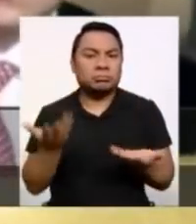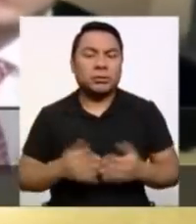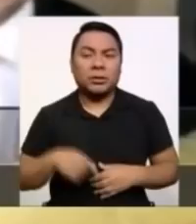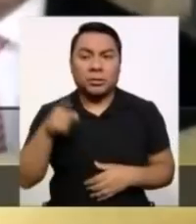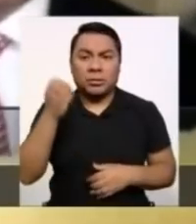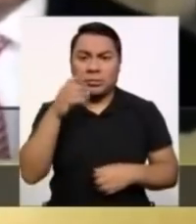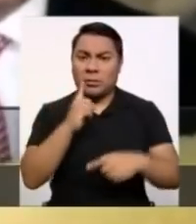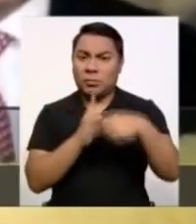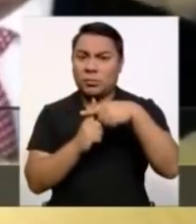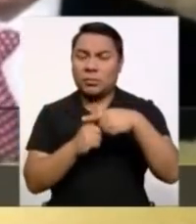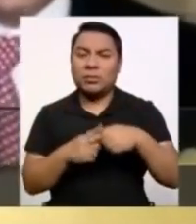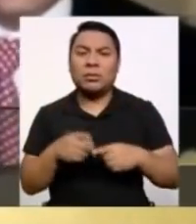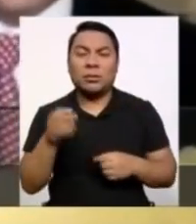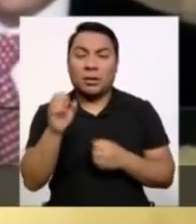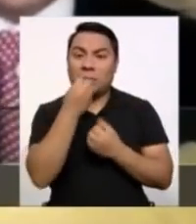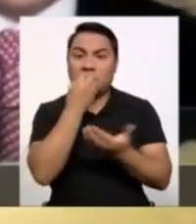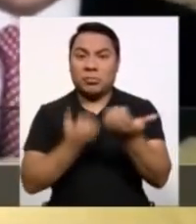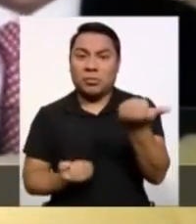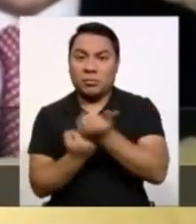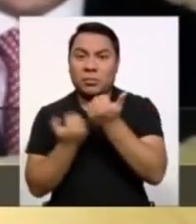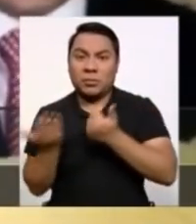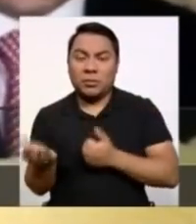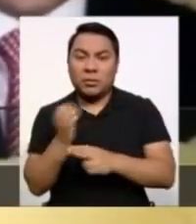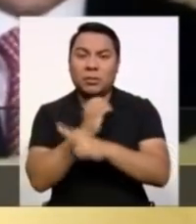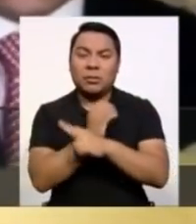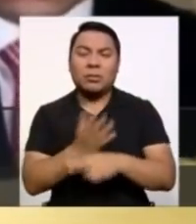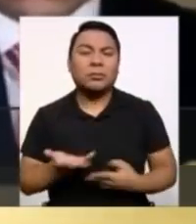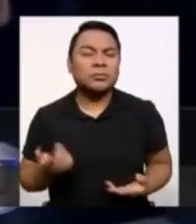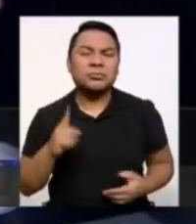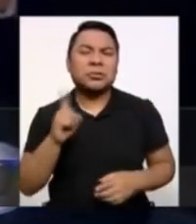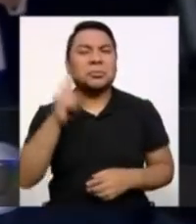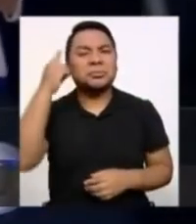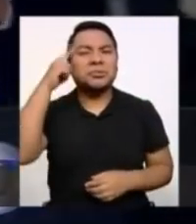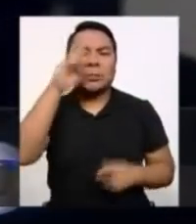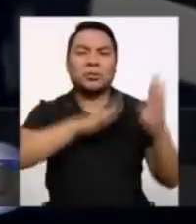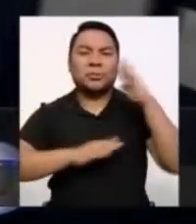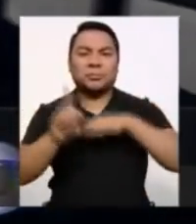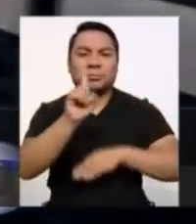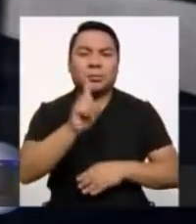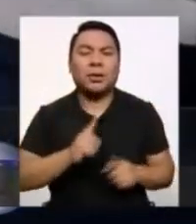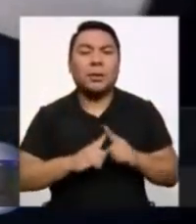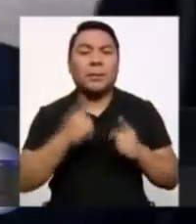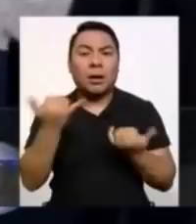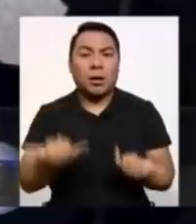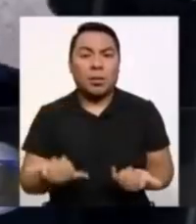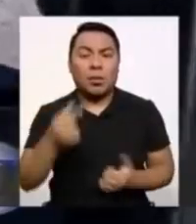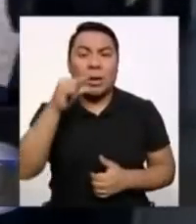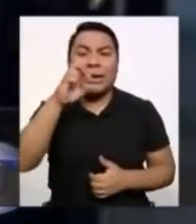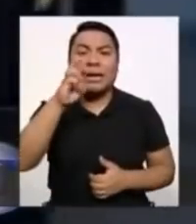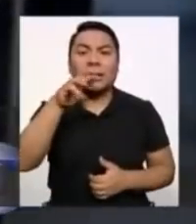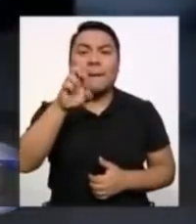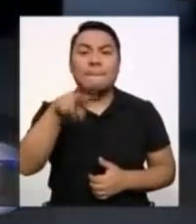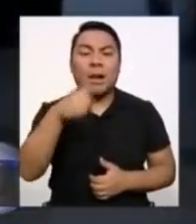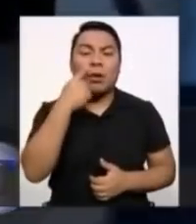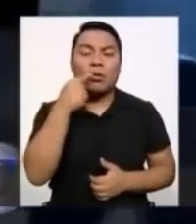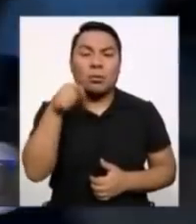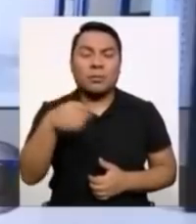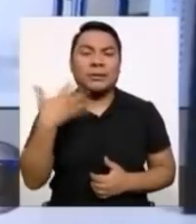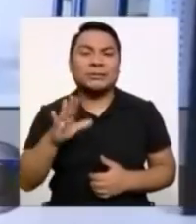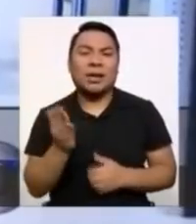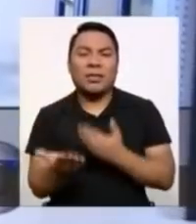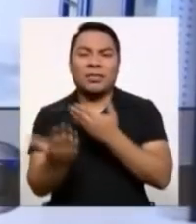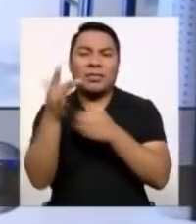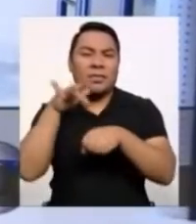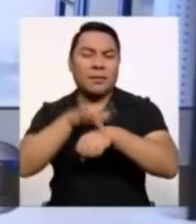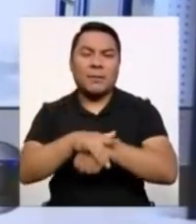favorece. Para la defensa, nosotros estamos satisfechos. Nada más podríamos decir. La agenda de Germán Juárez Atoche empezó muy temprano. En